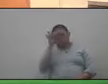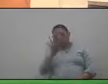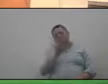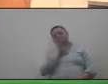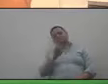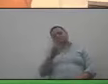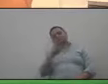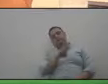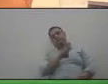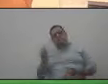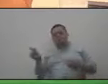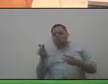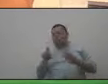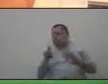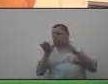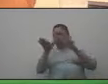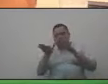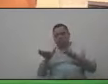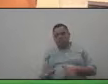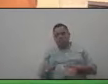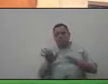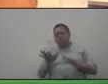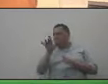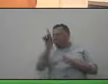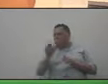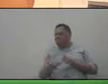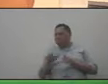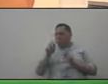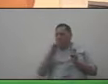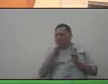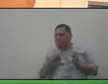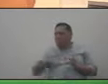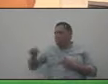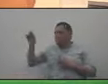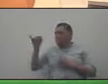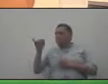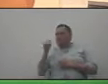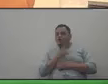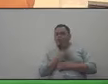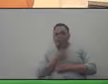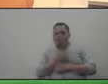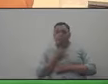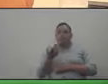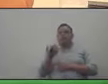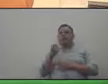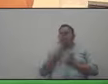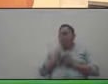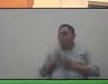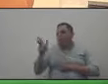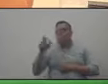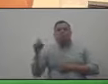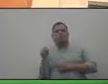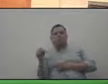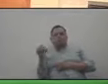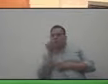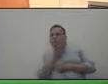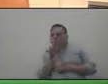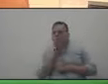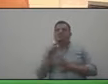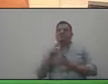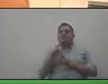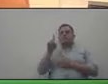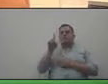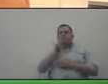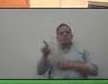nos va a disminuir las remisiones, ya ese paciente no va a tener que irse para Bogotá, Bucaramanga, Barranquilla, sino que vamos a poder atenderlo acá, se va a quedar en